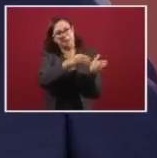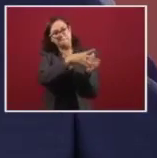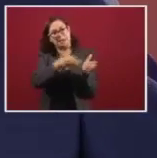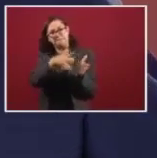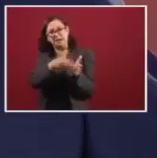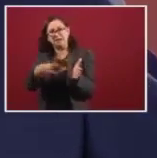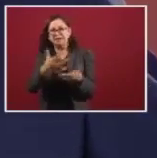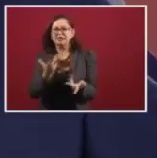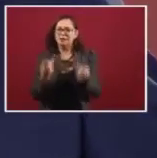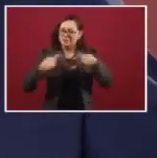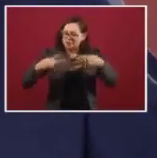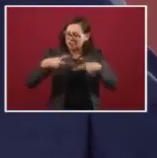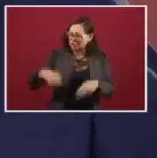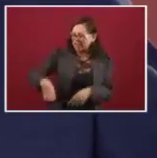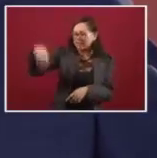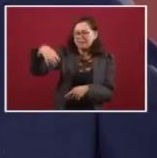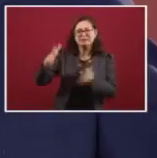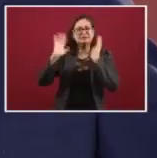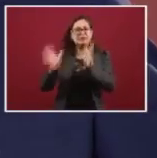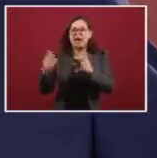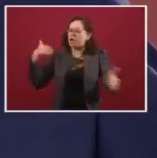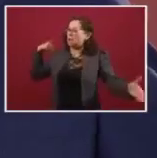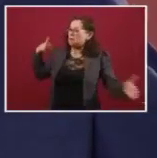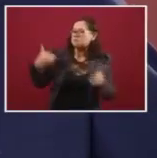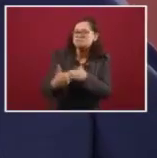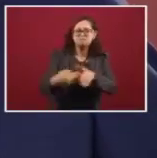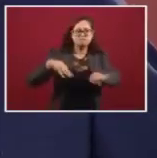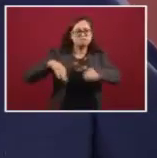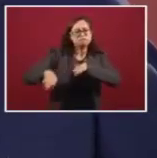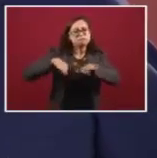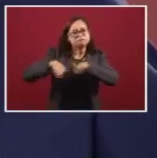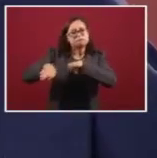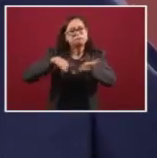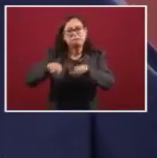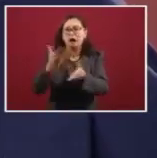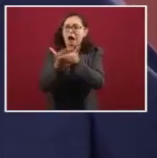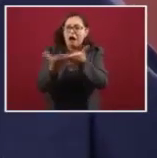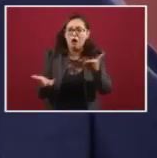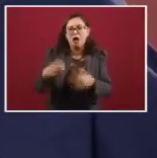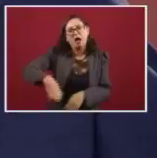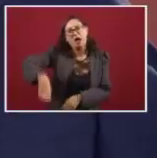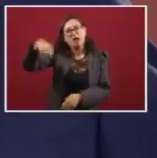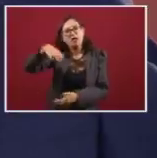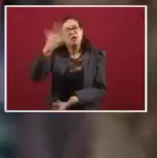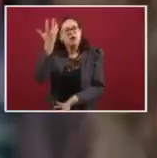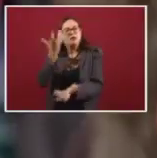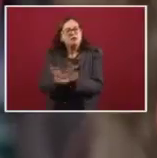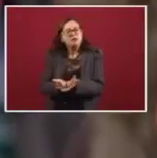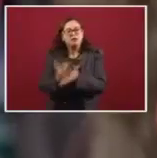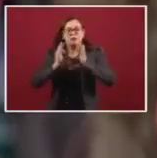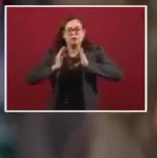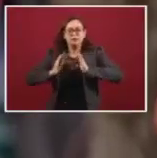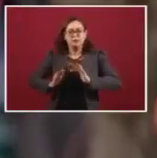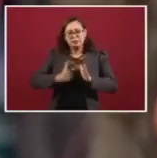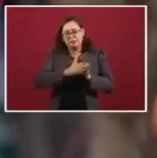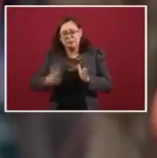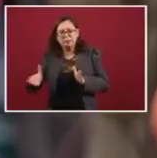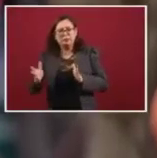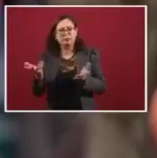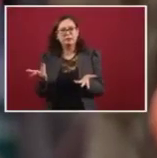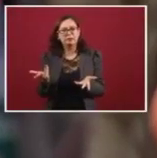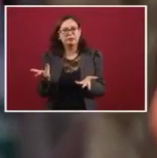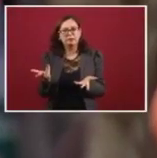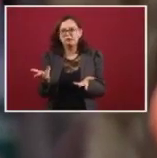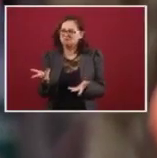Como si el adulto mayor no hubiese trabajado toda la vida y mereciera vivir con un poco de holgura en el último tramo de su existencia. Pero